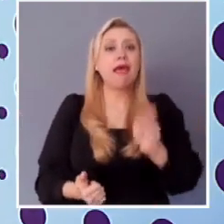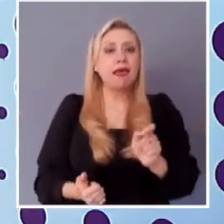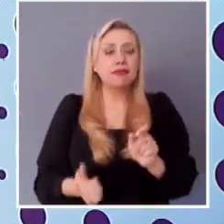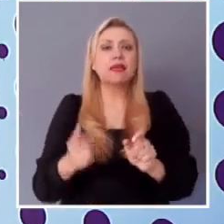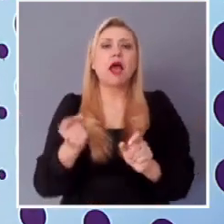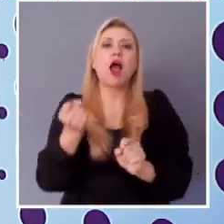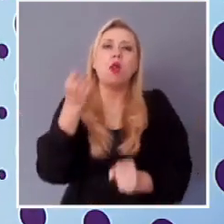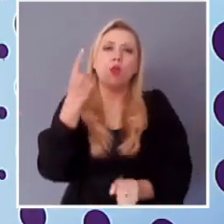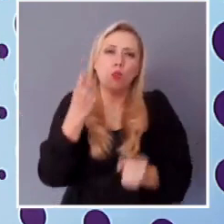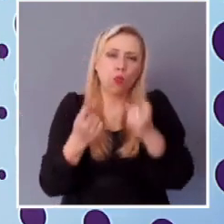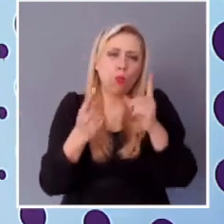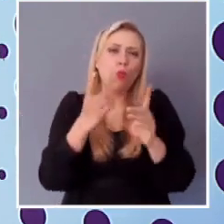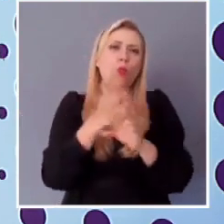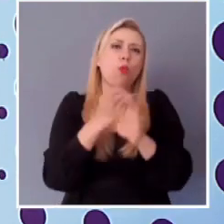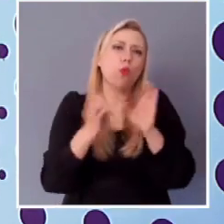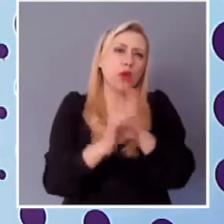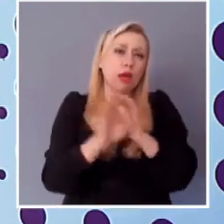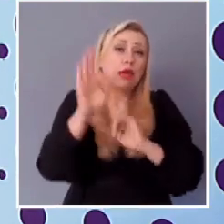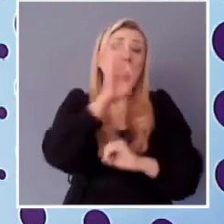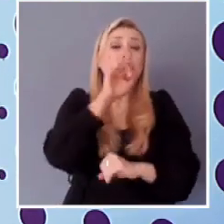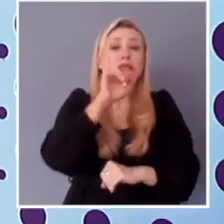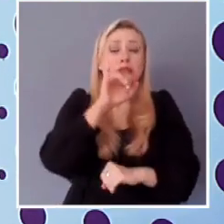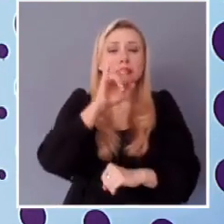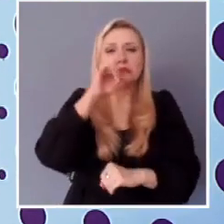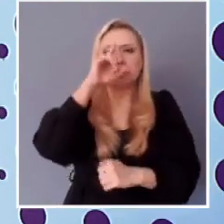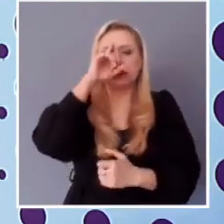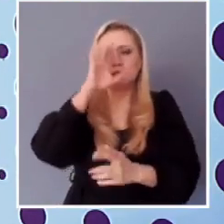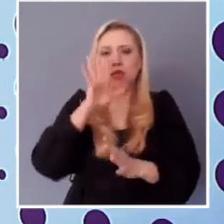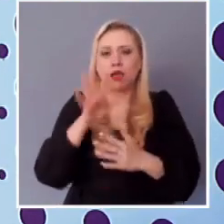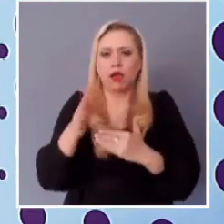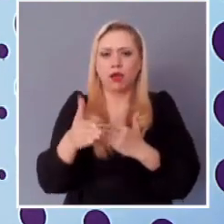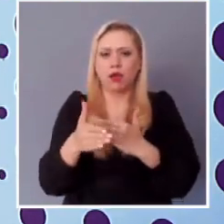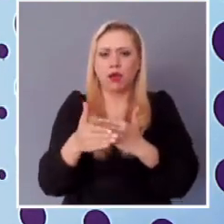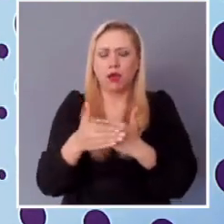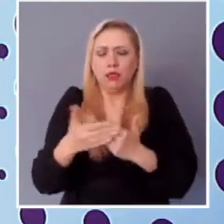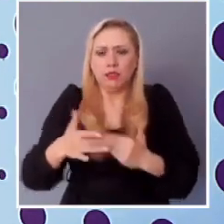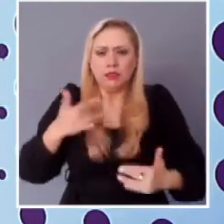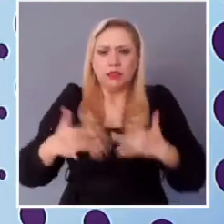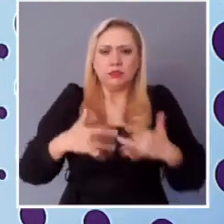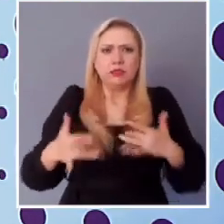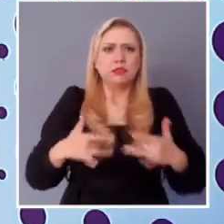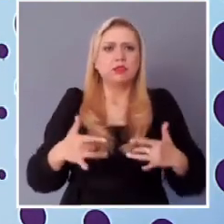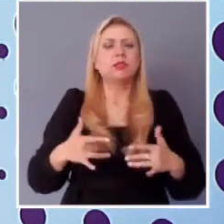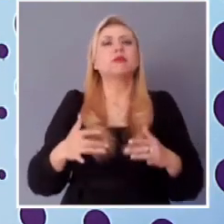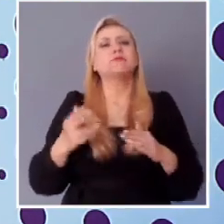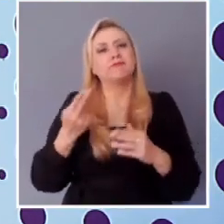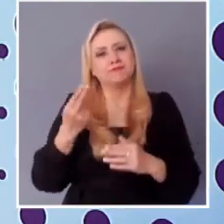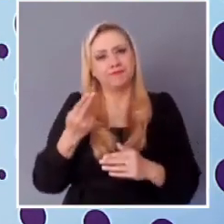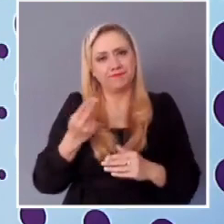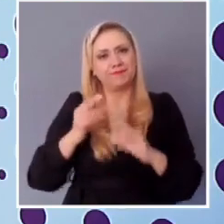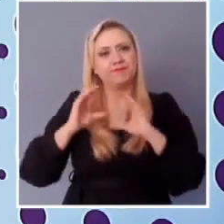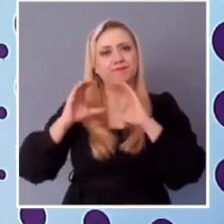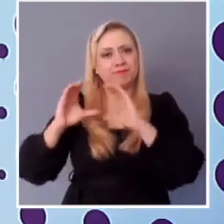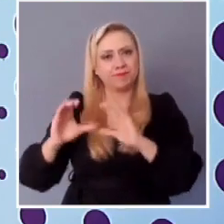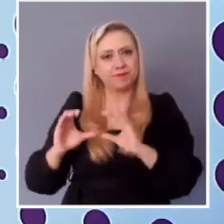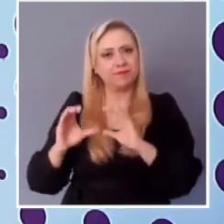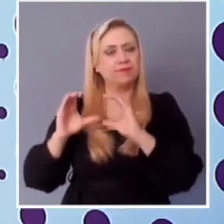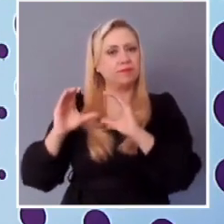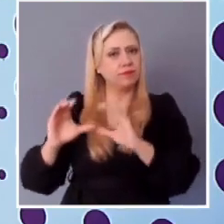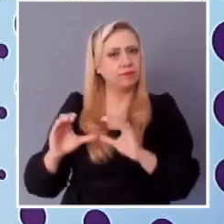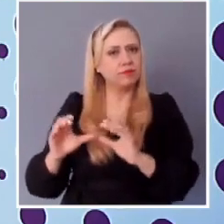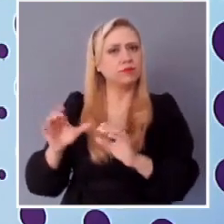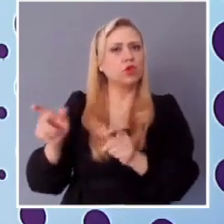personas que pueden representar un riesgo para ellas mismas o para los demás. De vuelta, ateniéndonos a las